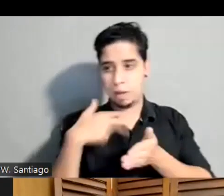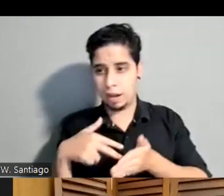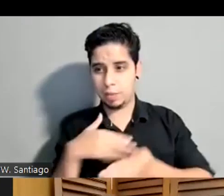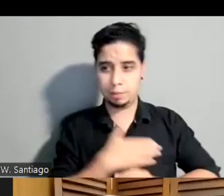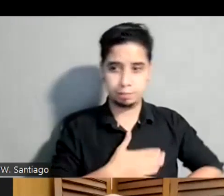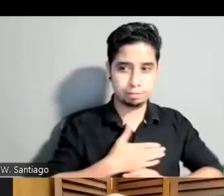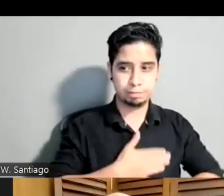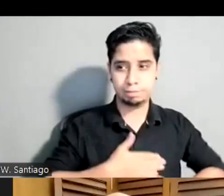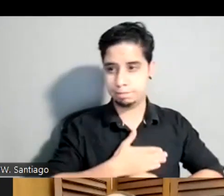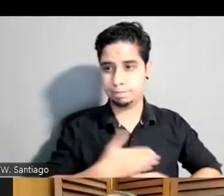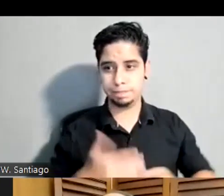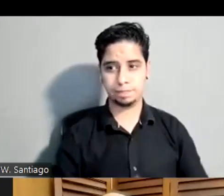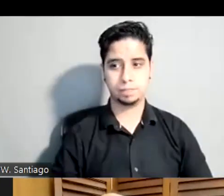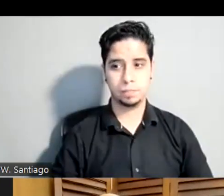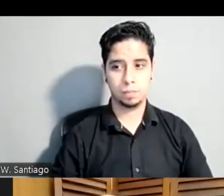también